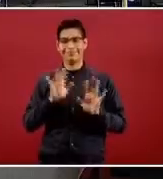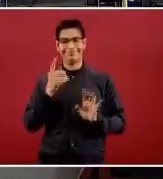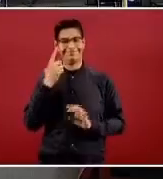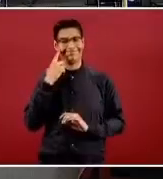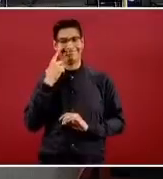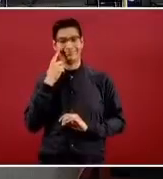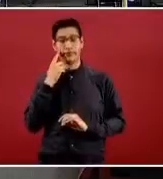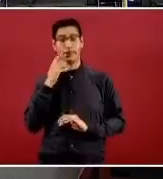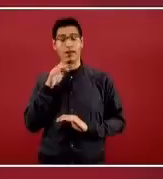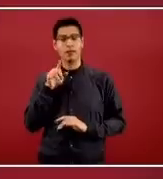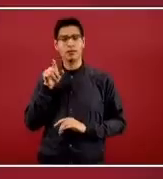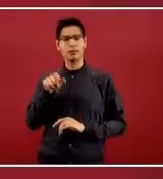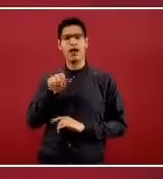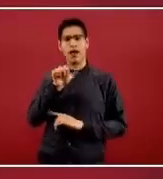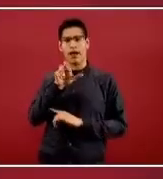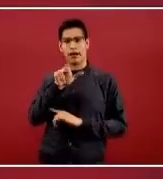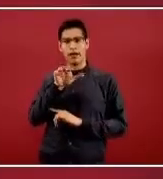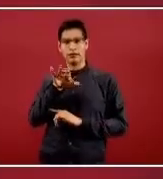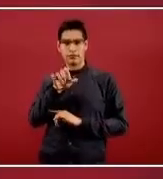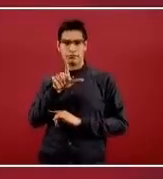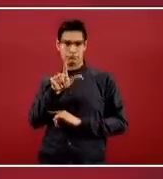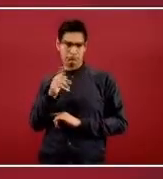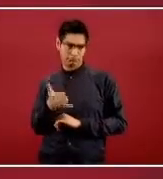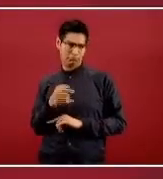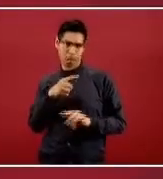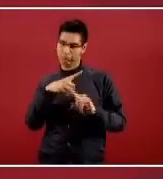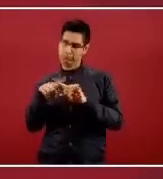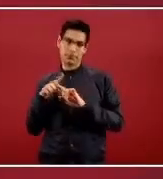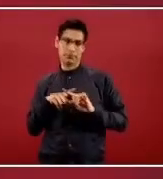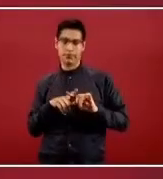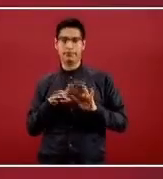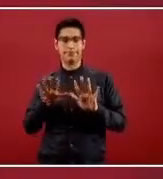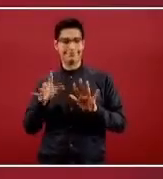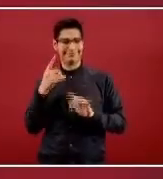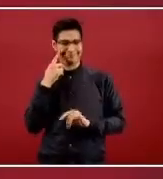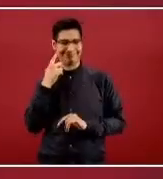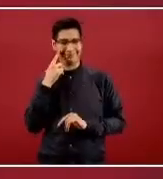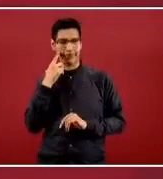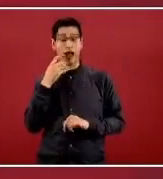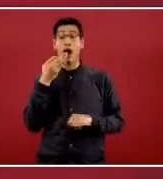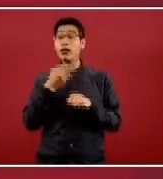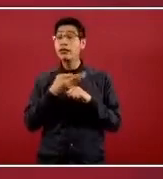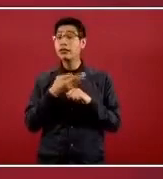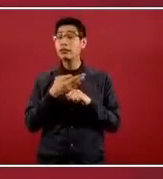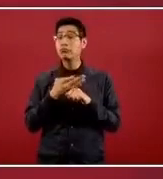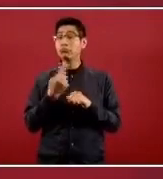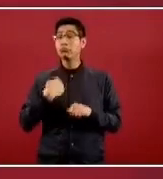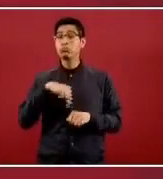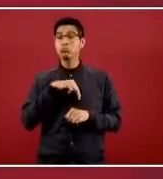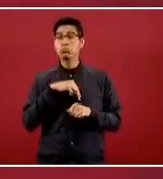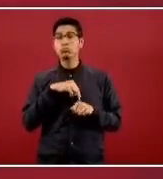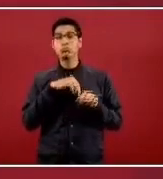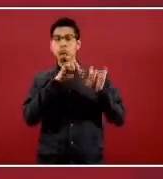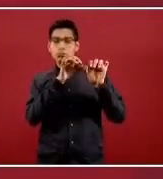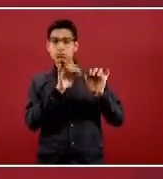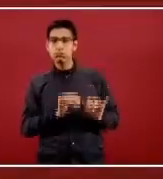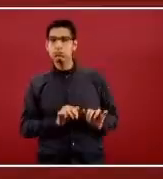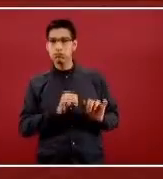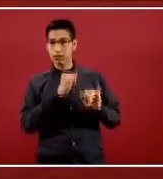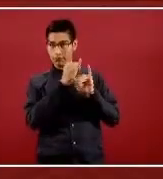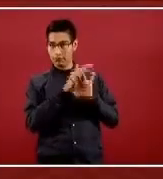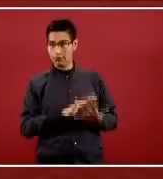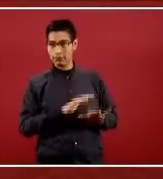lo siguiente a Araceli, ustedes y la ciudadanía. Estamos terminando de cerrar un documento referencial